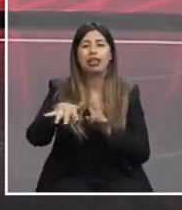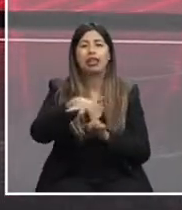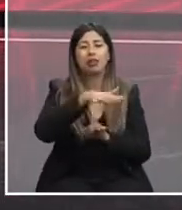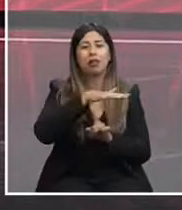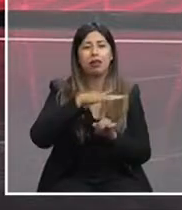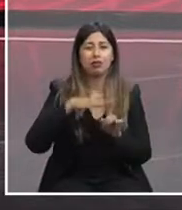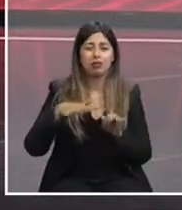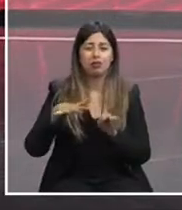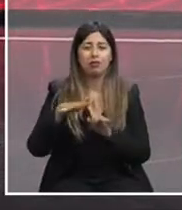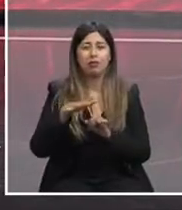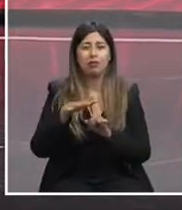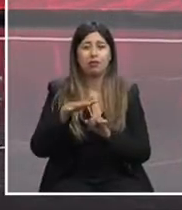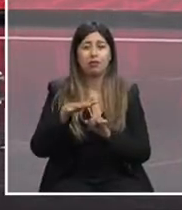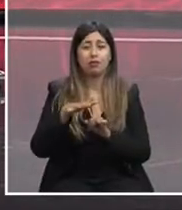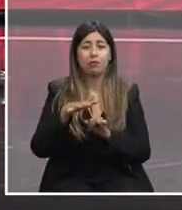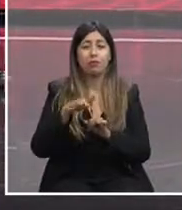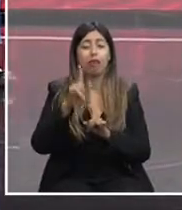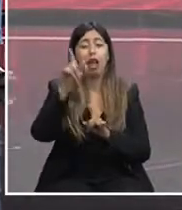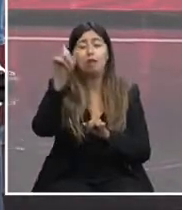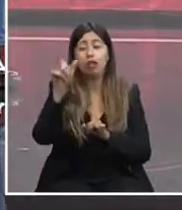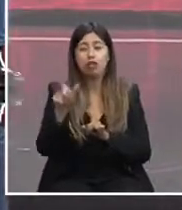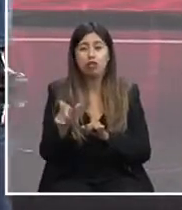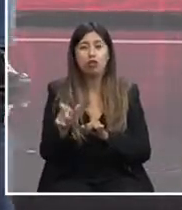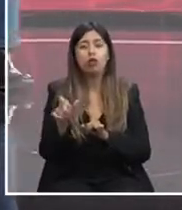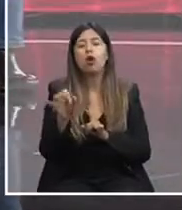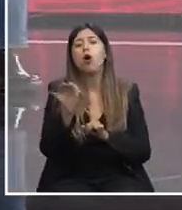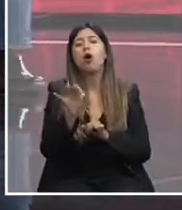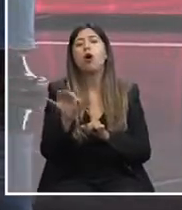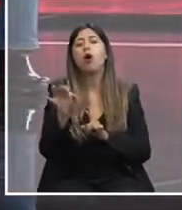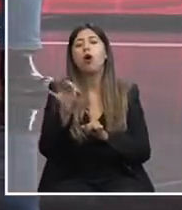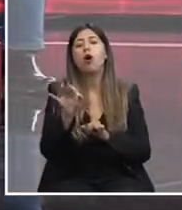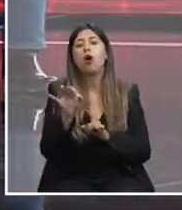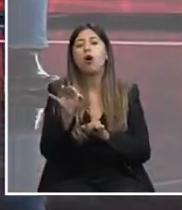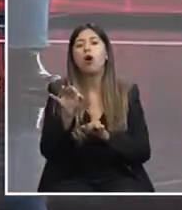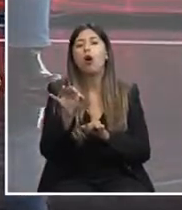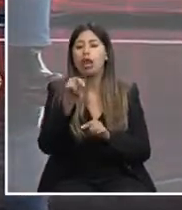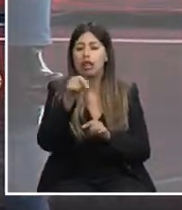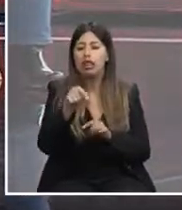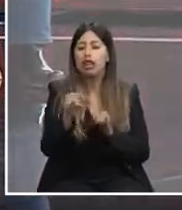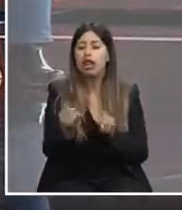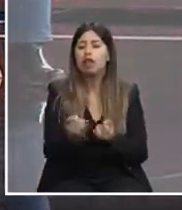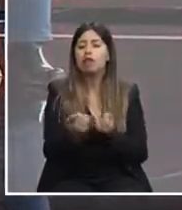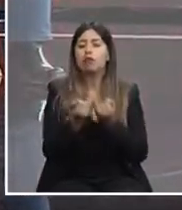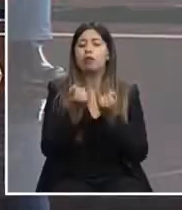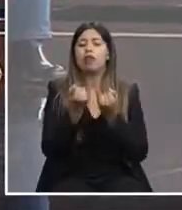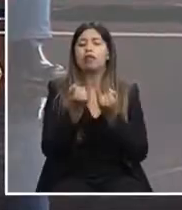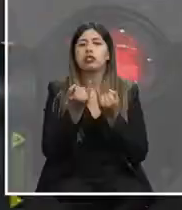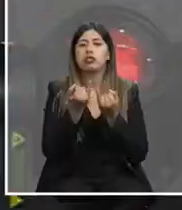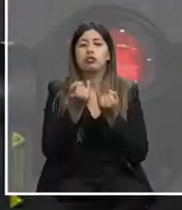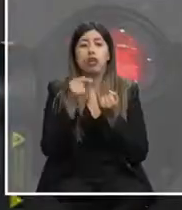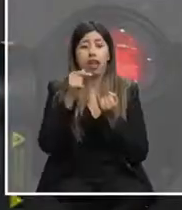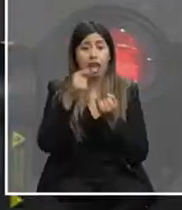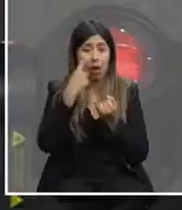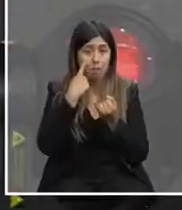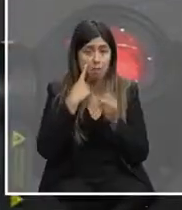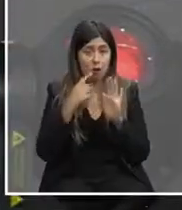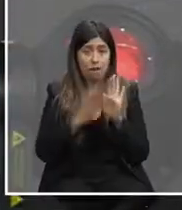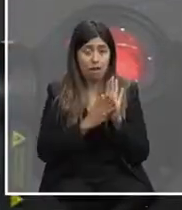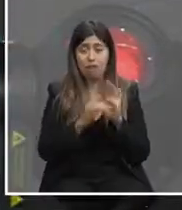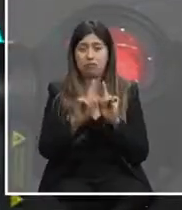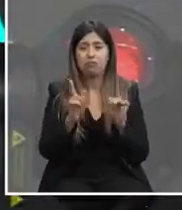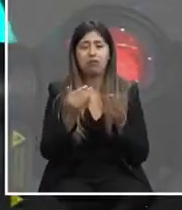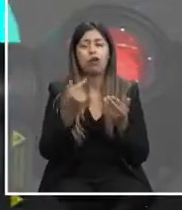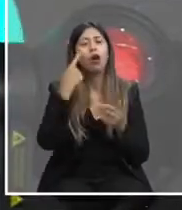donde un medio, una persona, una fuente te dice algo que no necesita probar, pero que a ti te